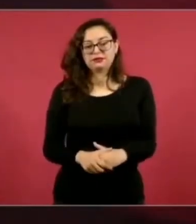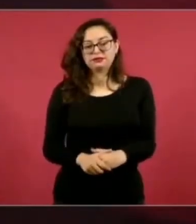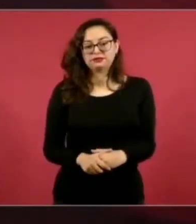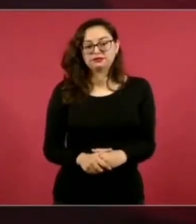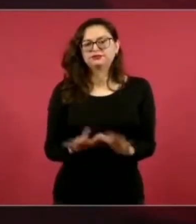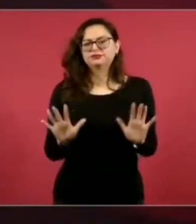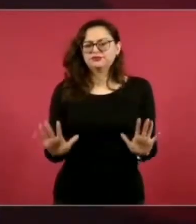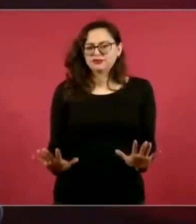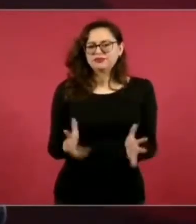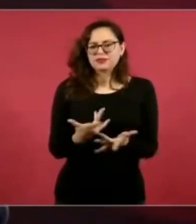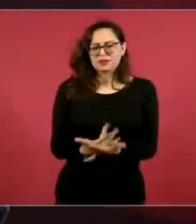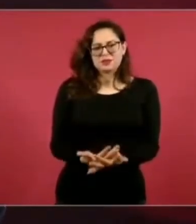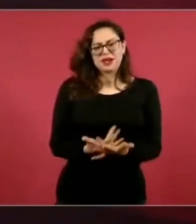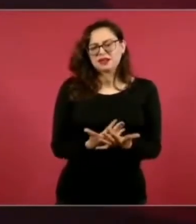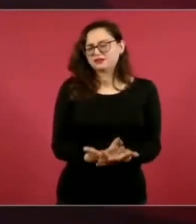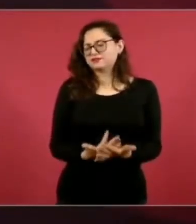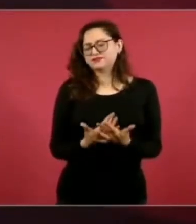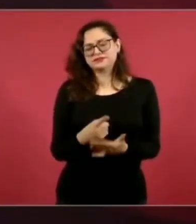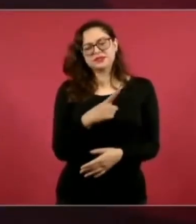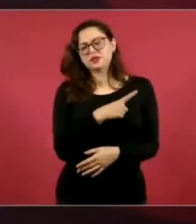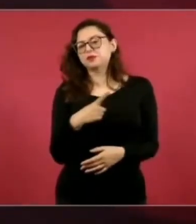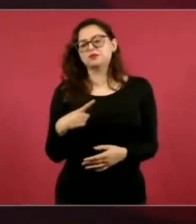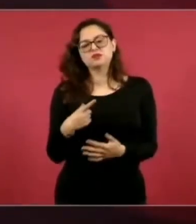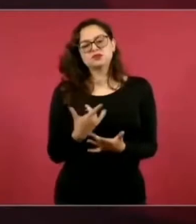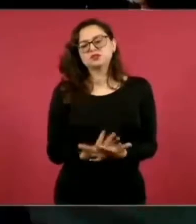Entonces, vamos a esperarnos.